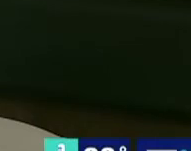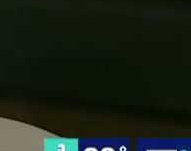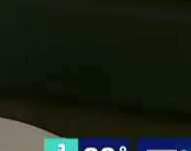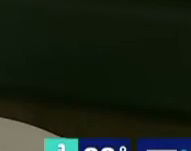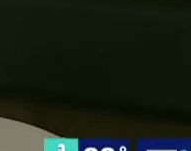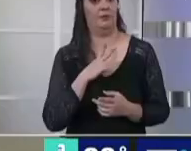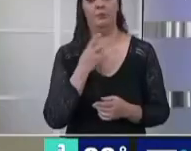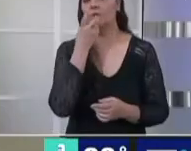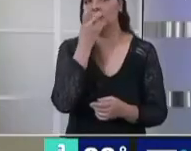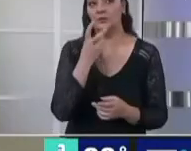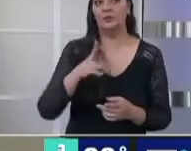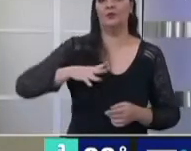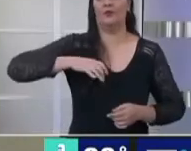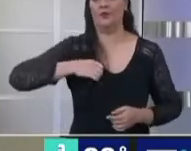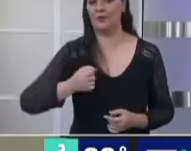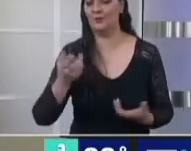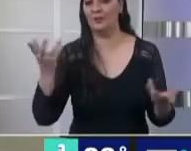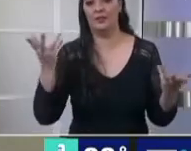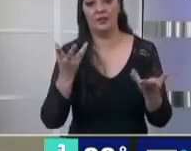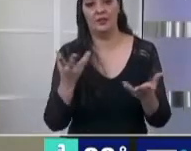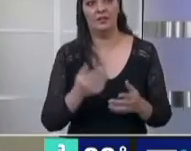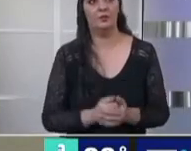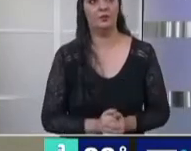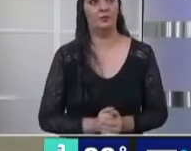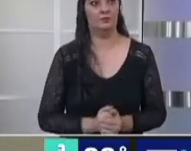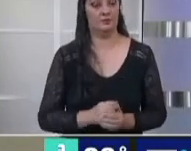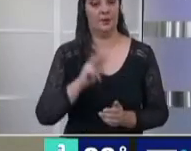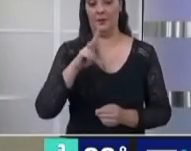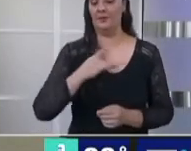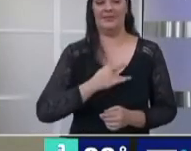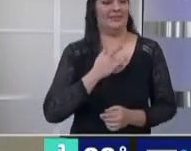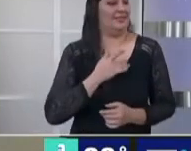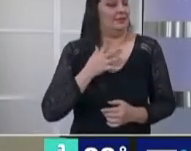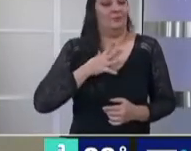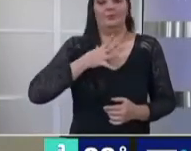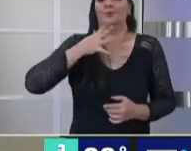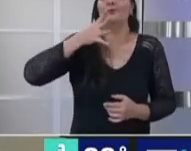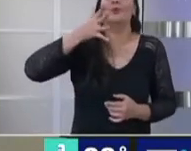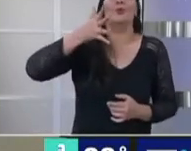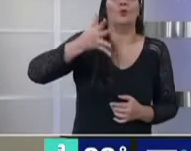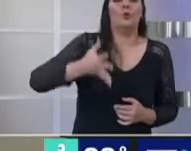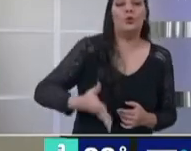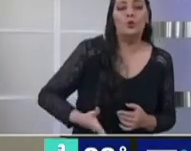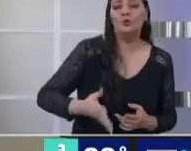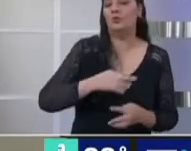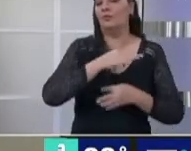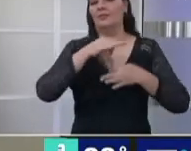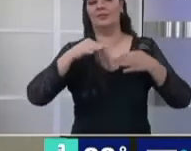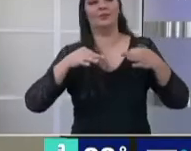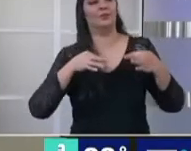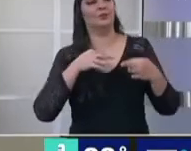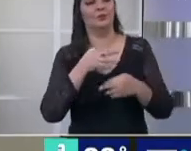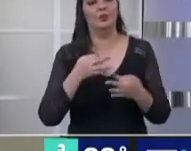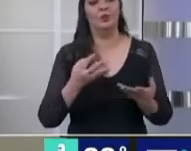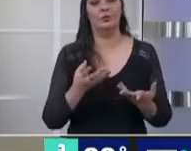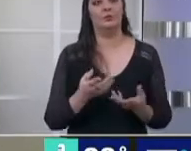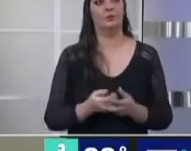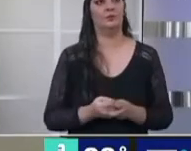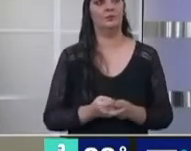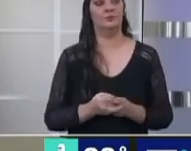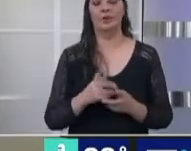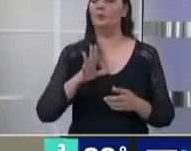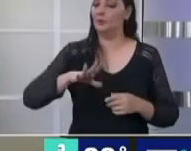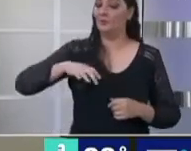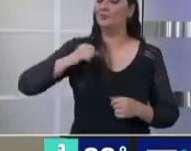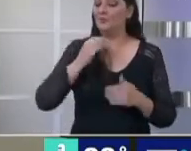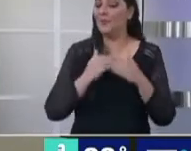por este gran esfuerzo que han hecho. Me siento súper orgulloso de todas y todos. Vamos a salir